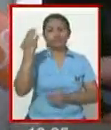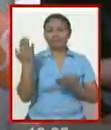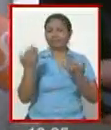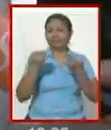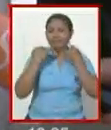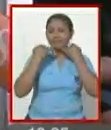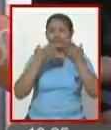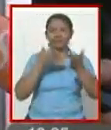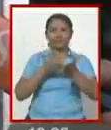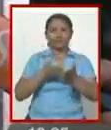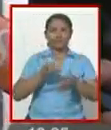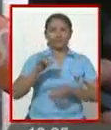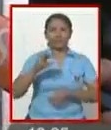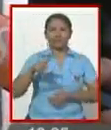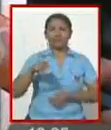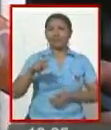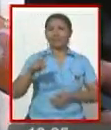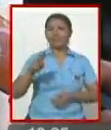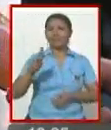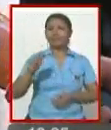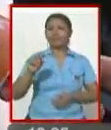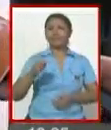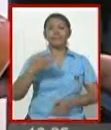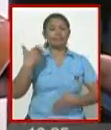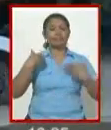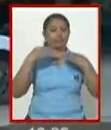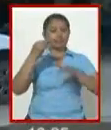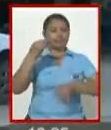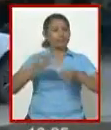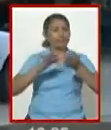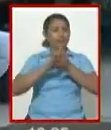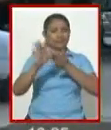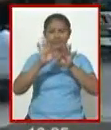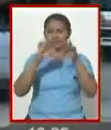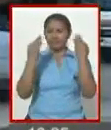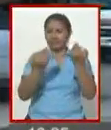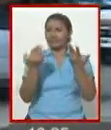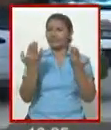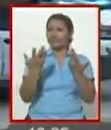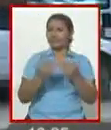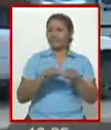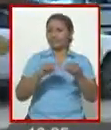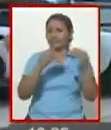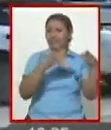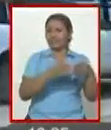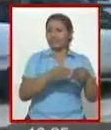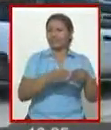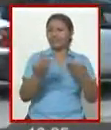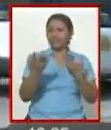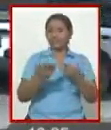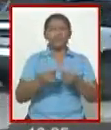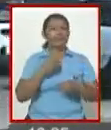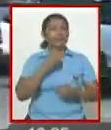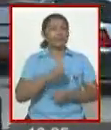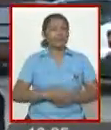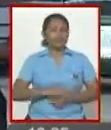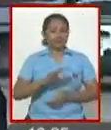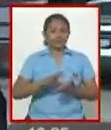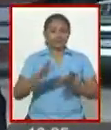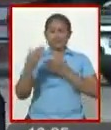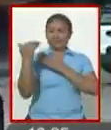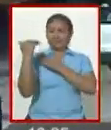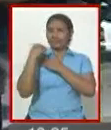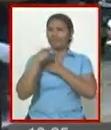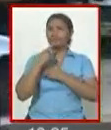vamos a esperar esa imputación a objeto de que se pueda hacer justicia con esta familia la parte querellante está en espera de que los jueces décimos de instrucción cautelar de la capital